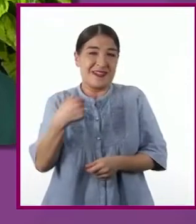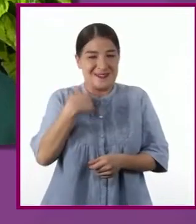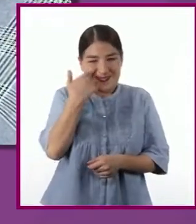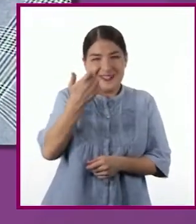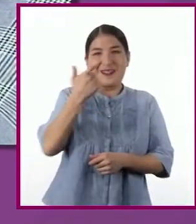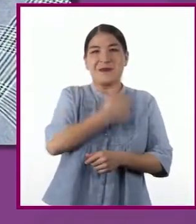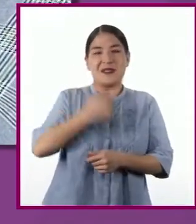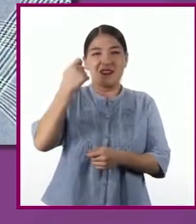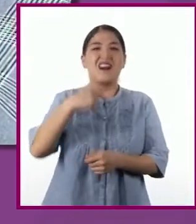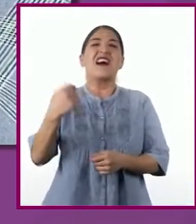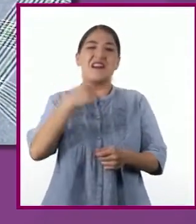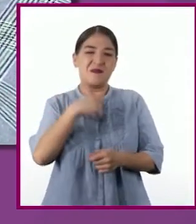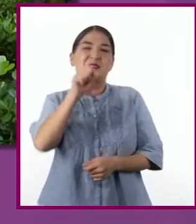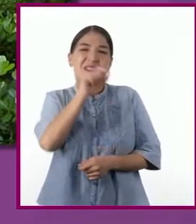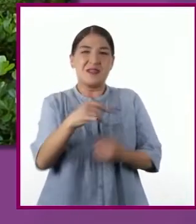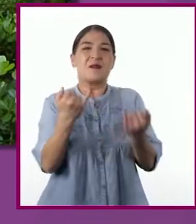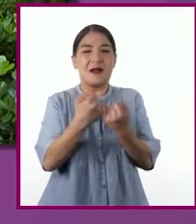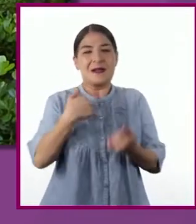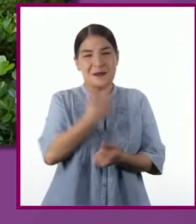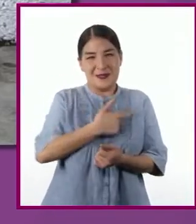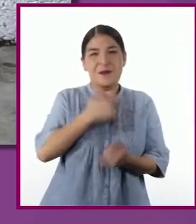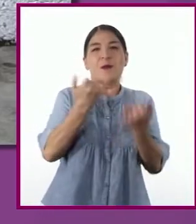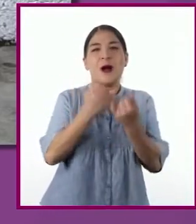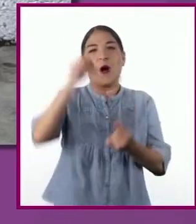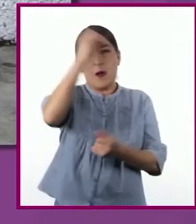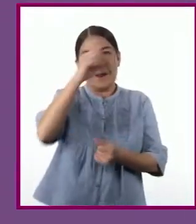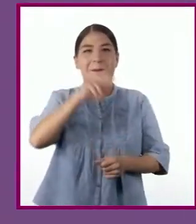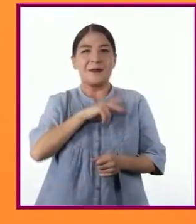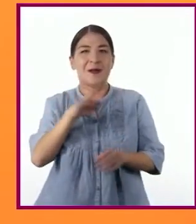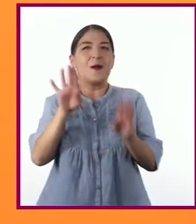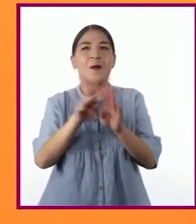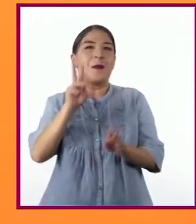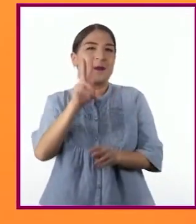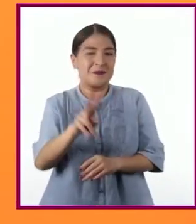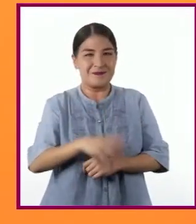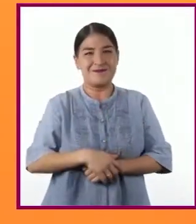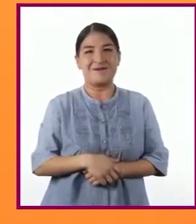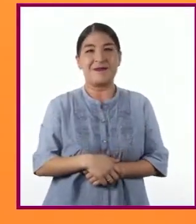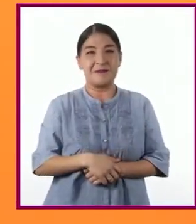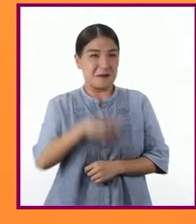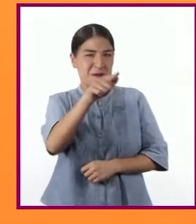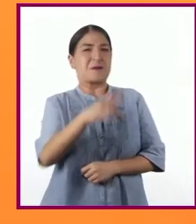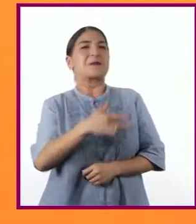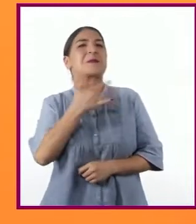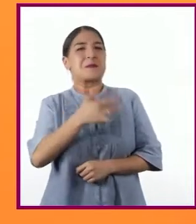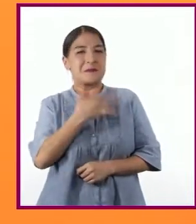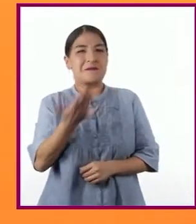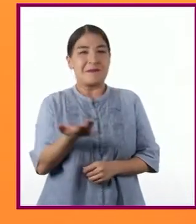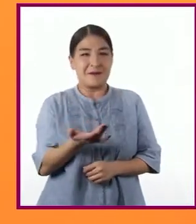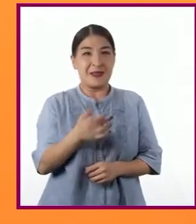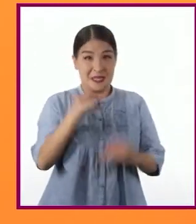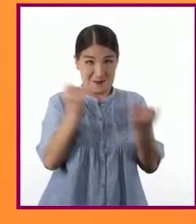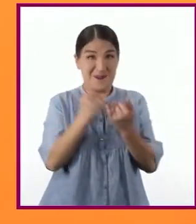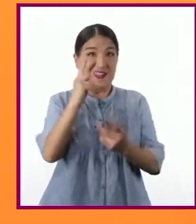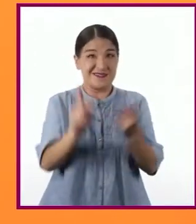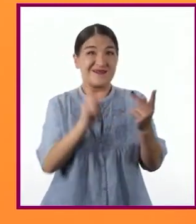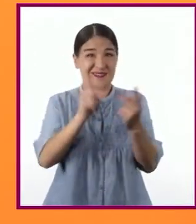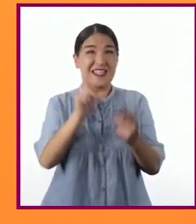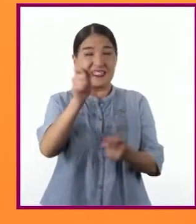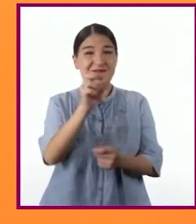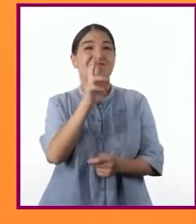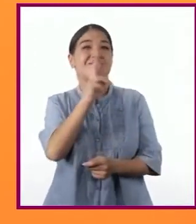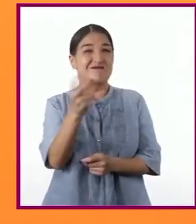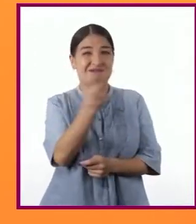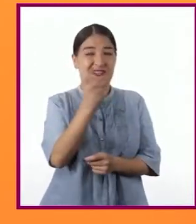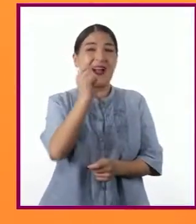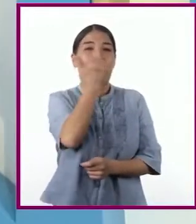verdad, a mí también me gustaría que nuestras opiniones sean escuchadas. ¿Qué les pareció? ¿Coinciden con las inquietudes de